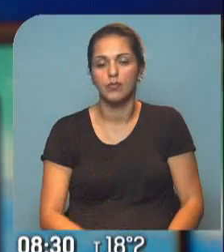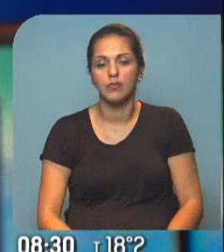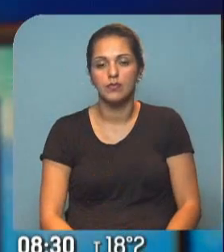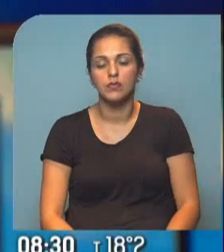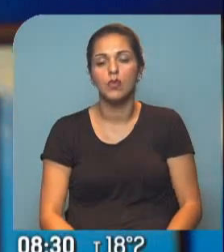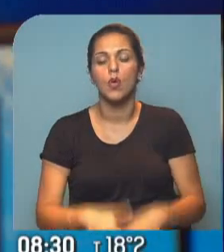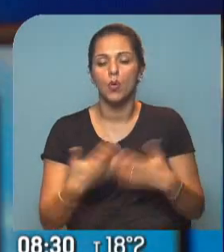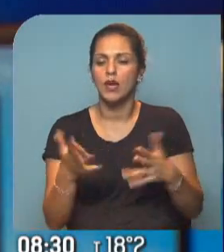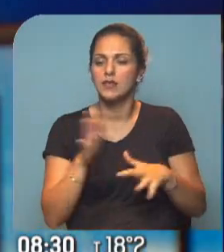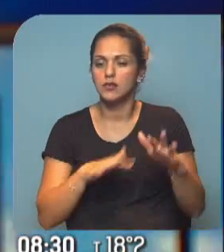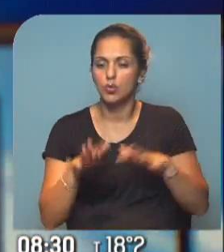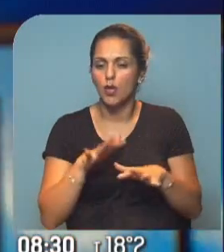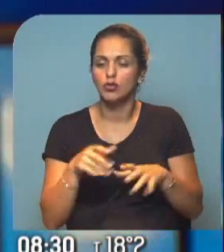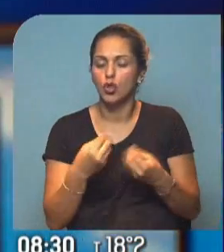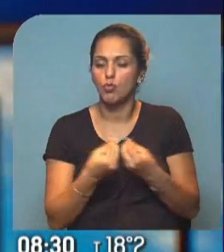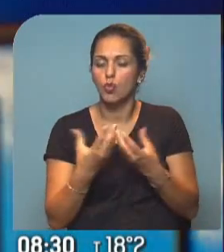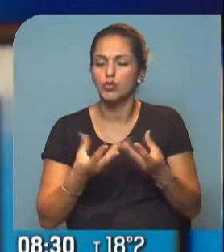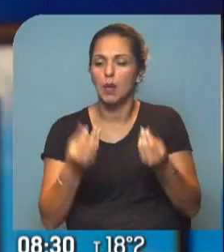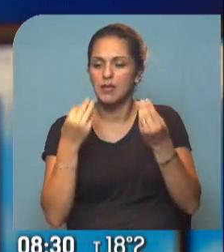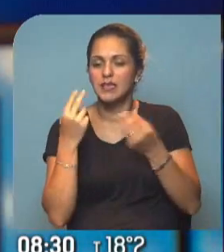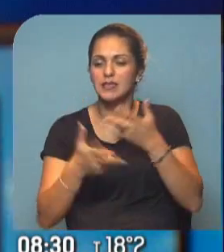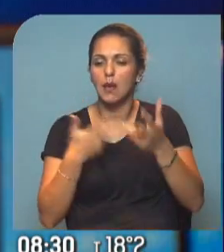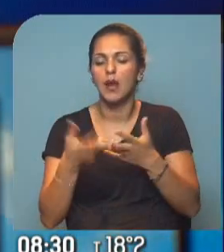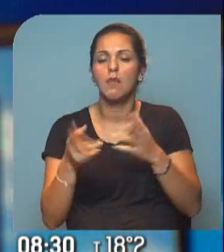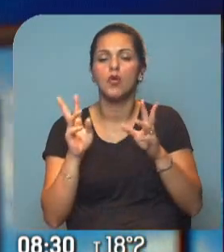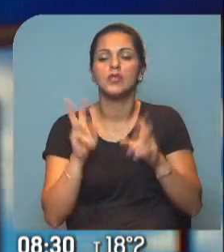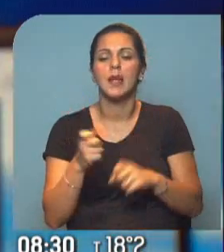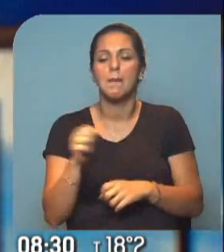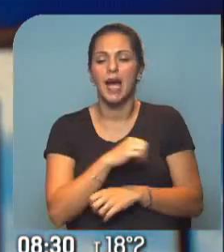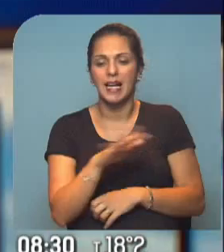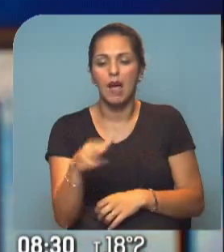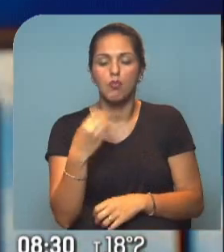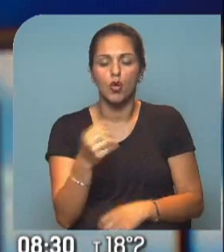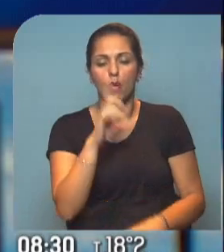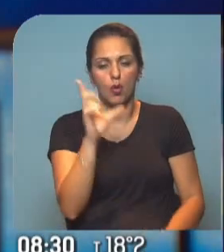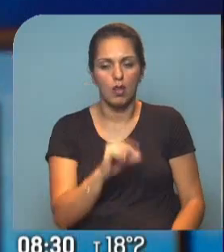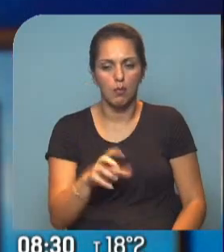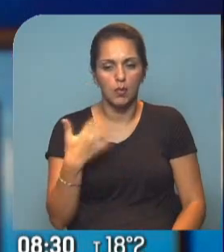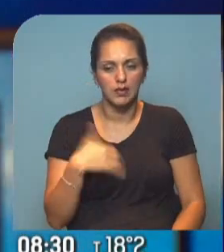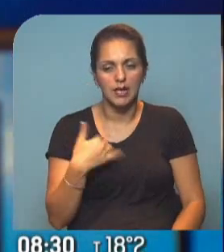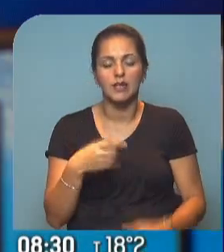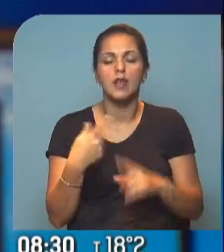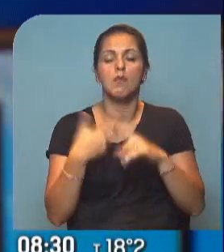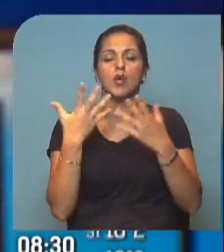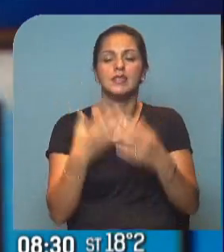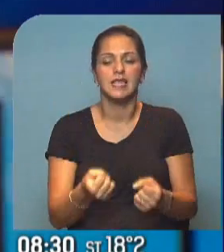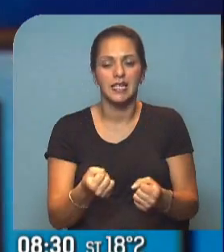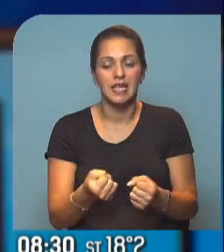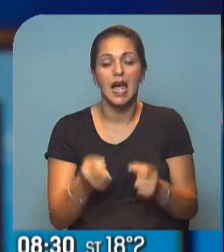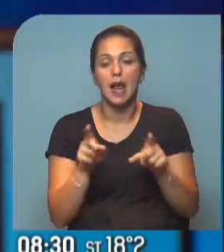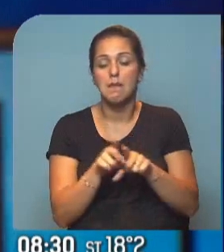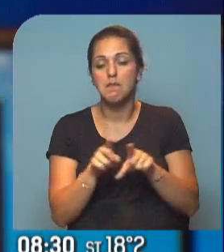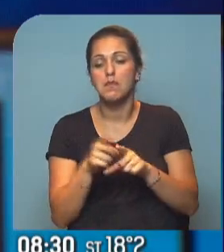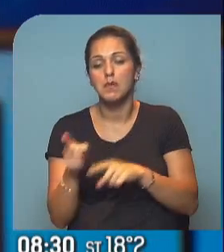una situación que hemos abordado en varias oportunidades la situación el campo la república argentina como consecuencia de la sequía en forma paralelo